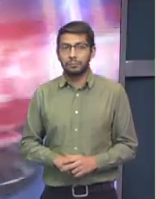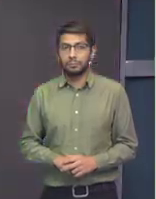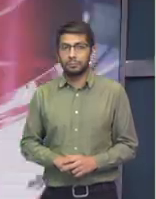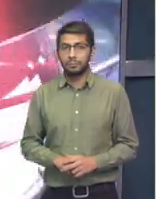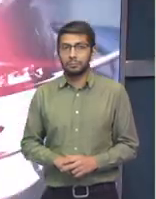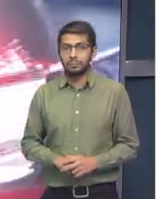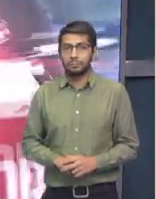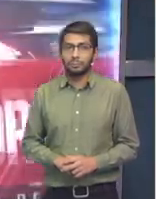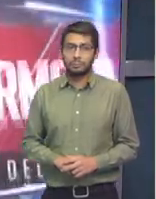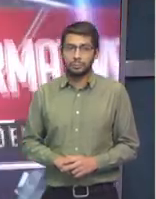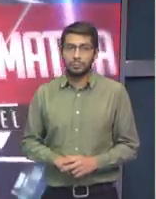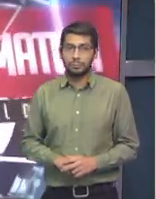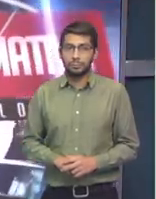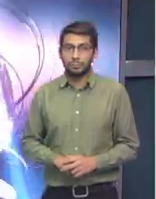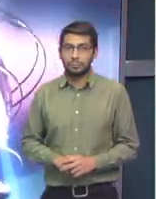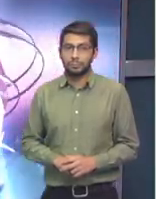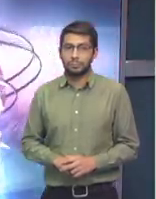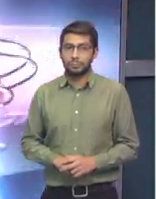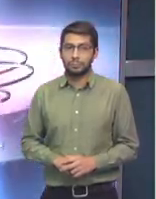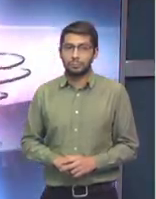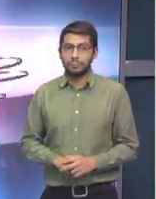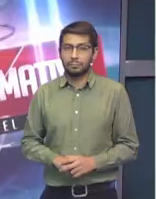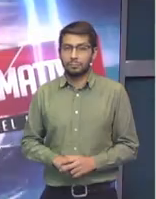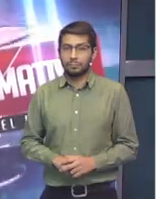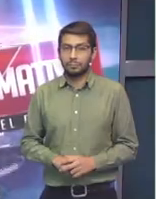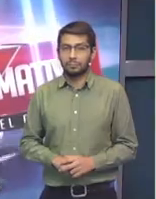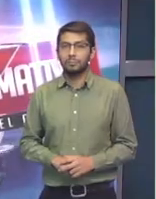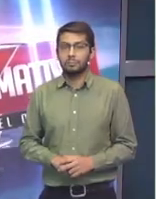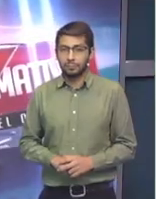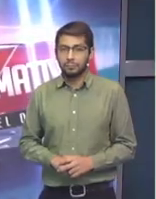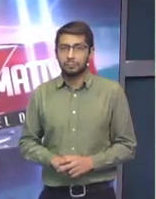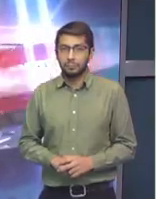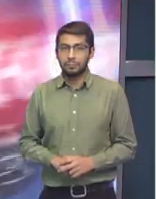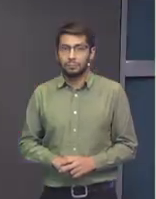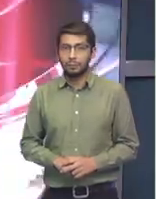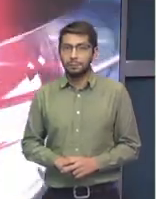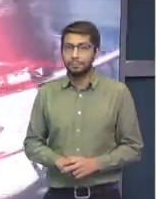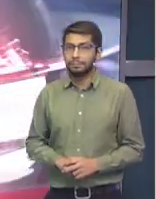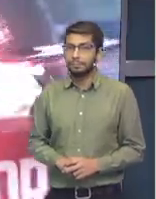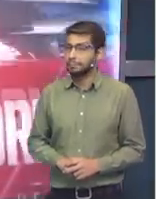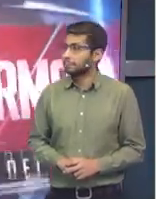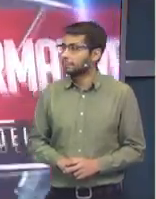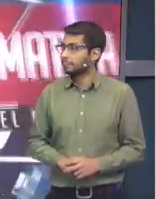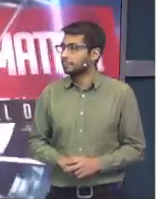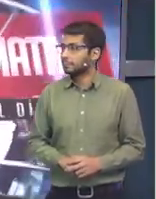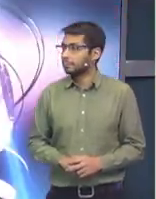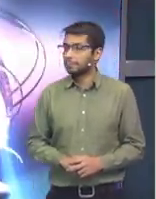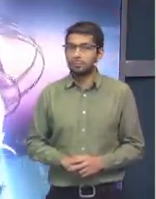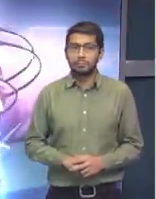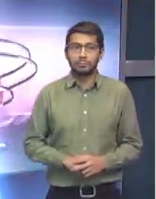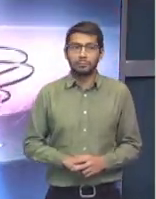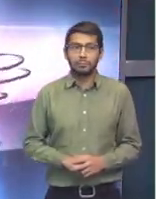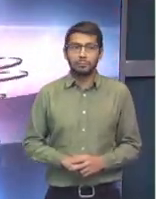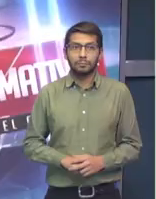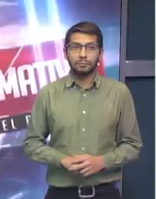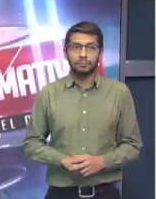acompañan y nos ayudan en esto. Entonces creemos que va a ser uno de los vacunatorios con más afluencia de gente. Doctor, bien. Se ha hablado en reunión del